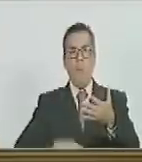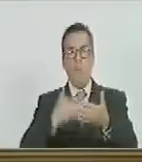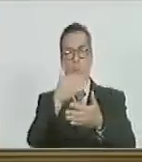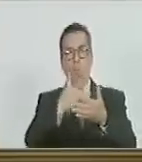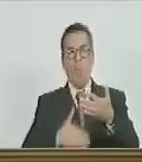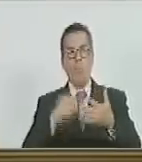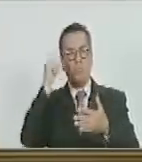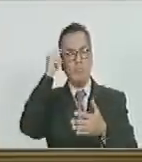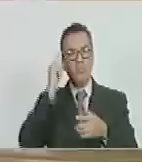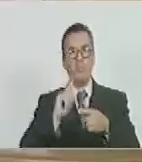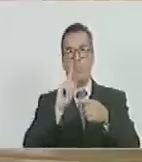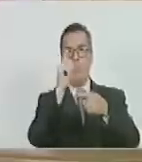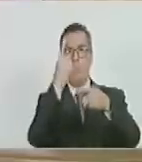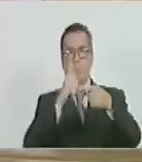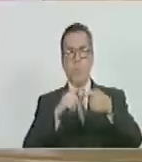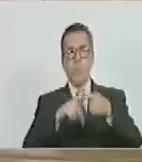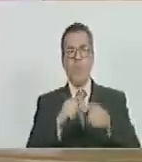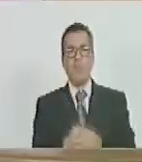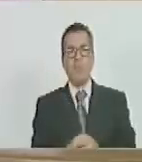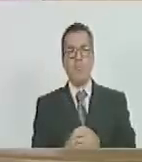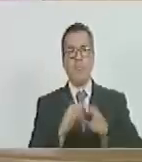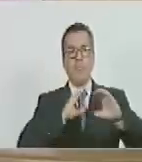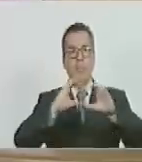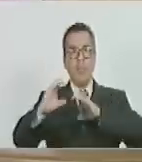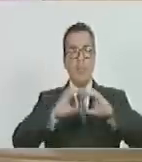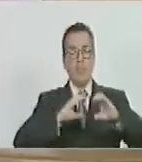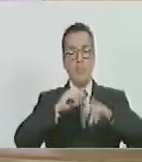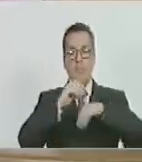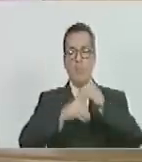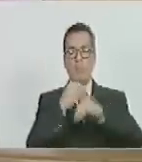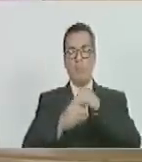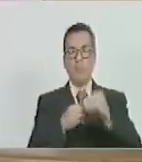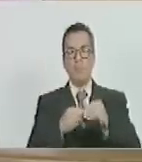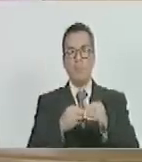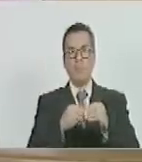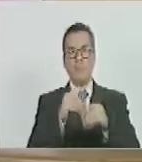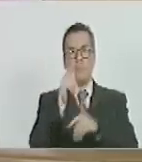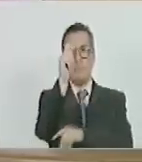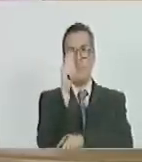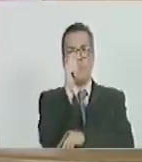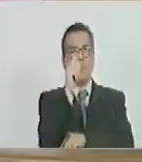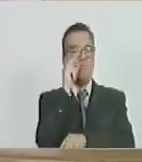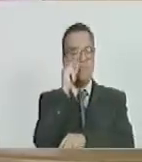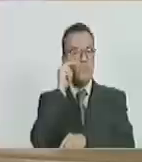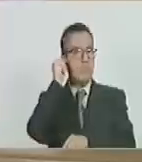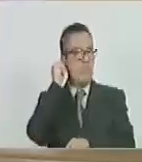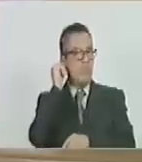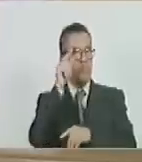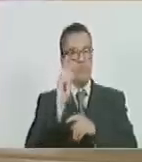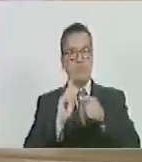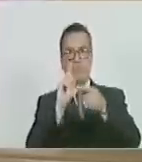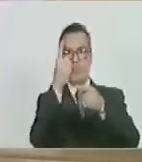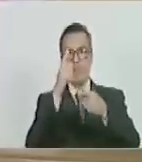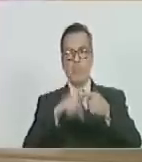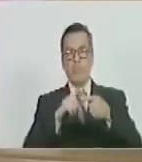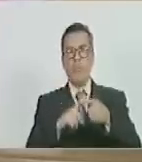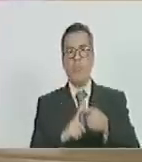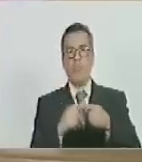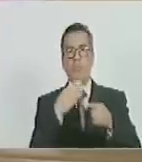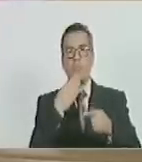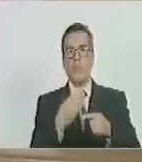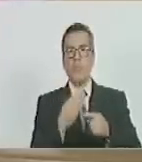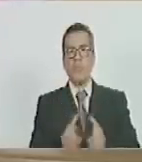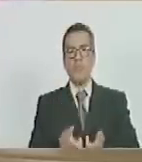cuenta. Cuenta número 1. Comunicaciones suscritas por las ciudadanas diputadas y los ciudadanos diputados principales